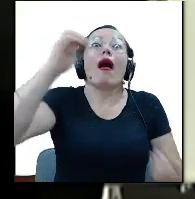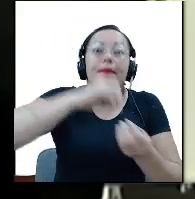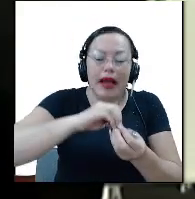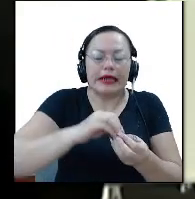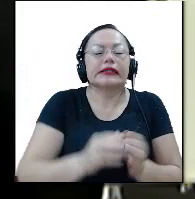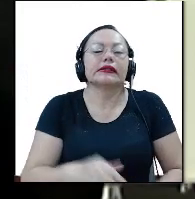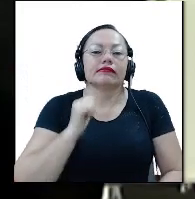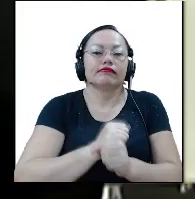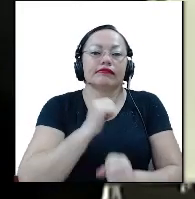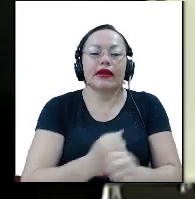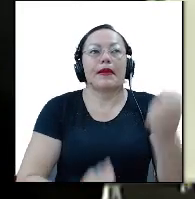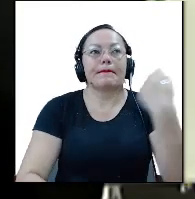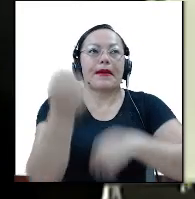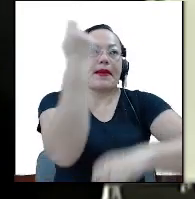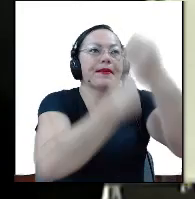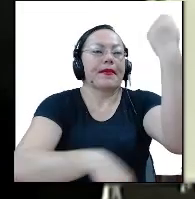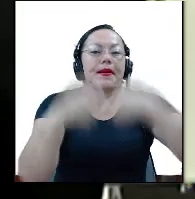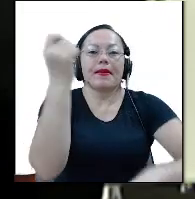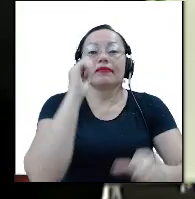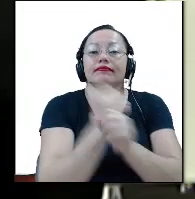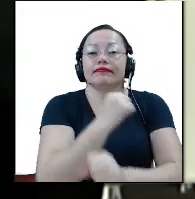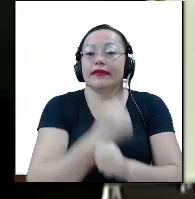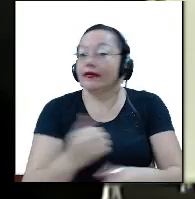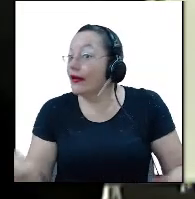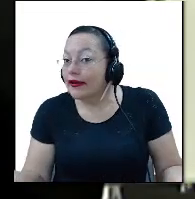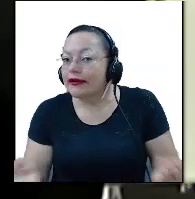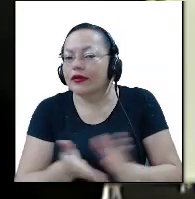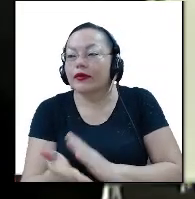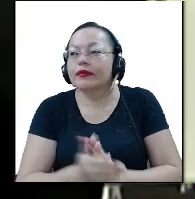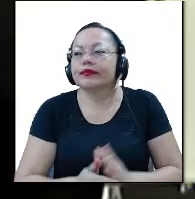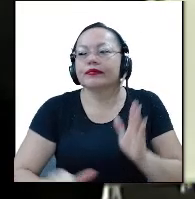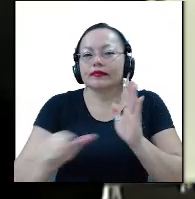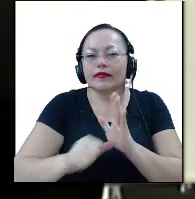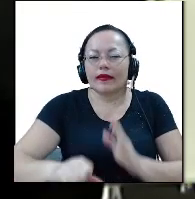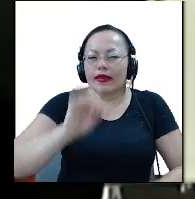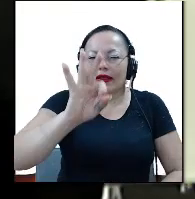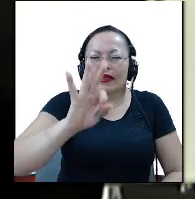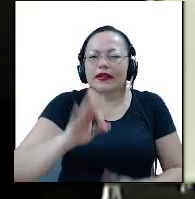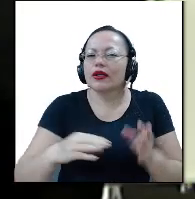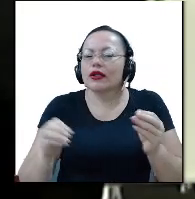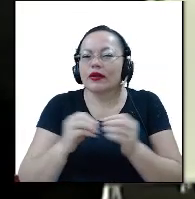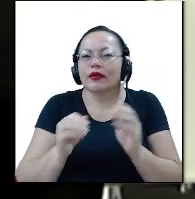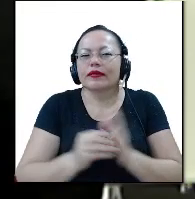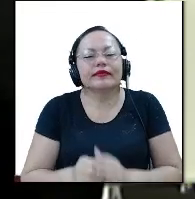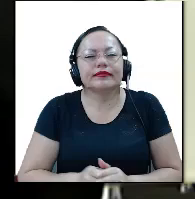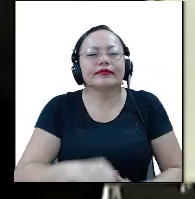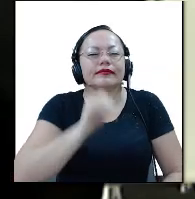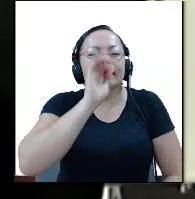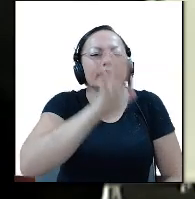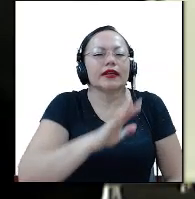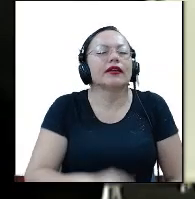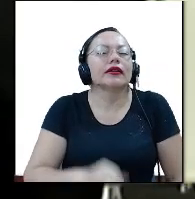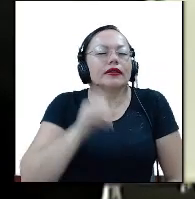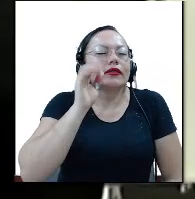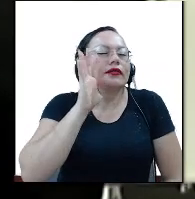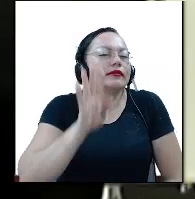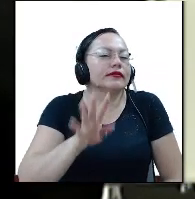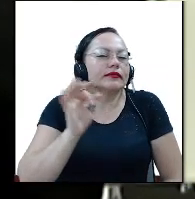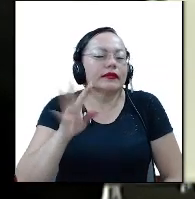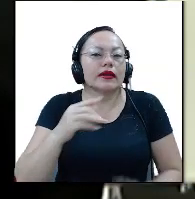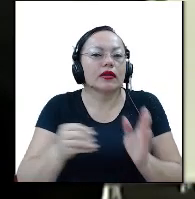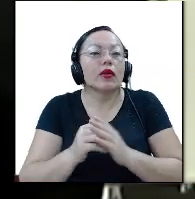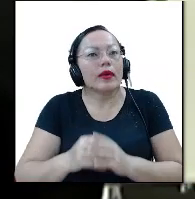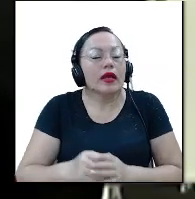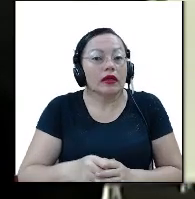la economía. Y pues bien, en el artículo 3 del decreto literal 593 del 24 de abril